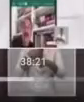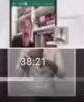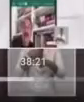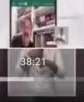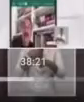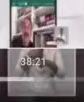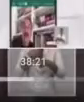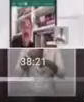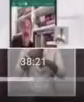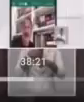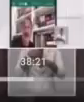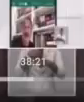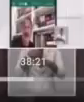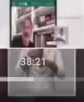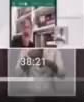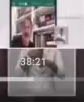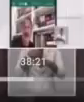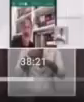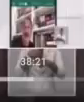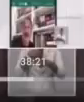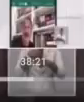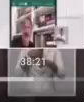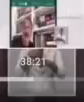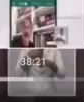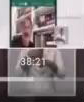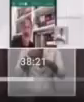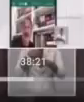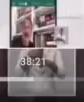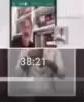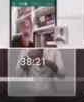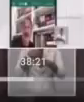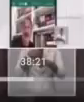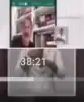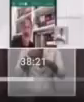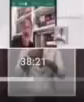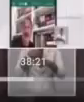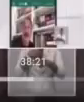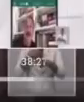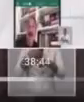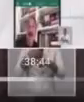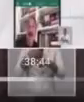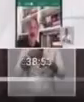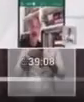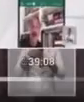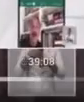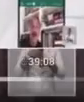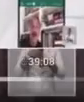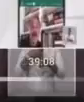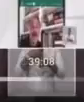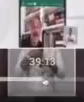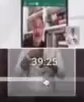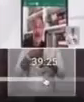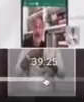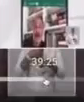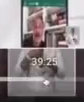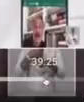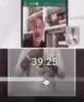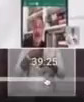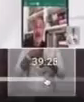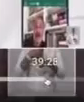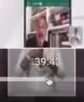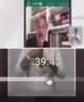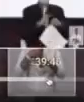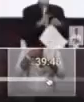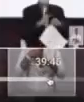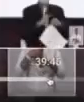en la televisión. No se hace prácticamente humor en la televisión porque sencillamente es un arma muy buena